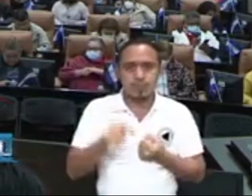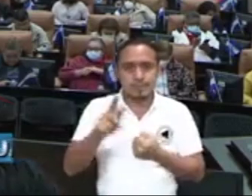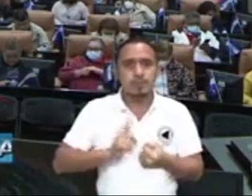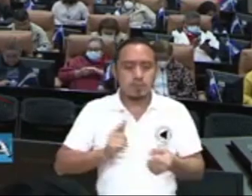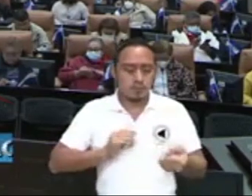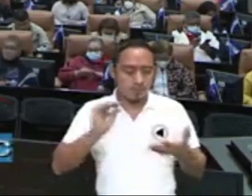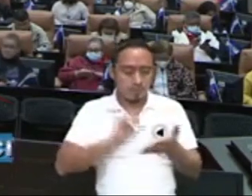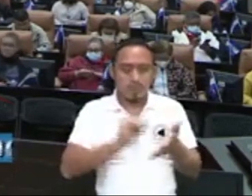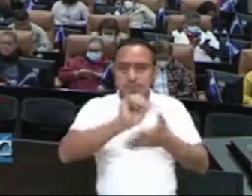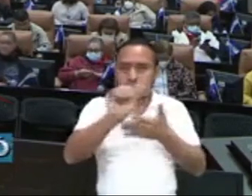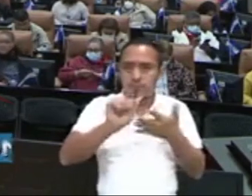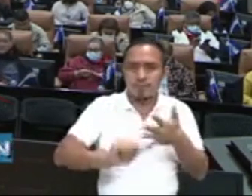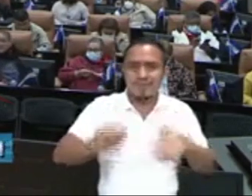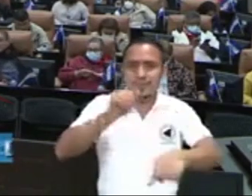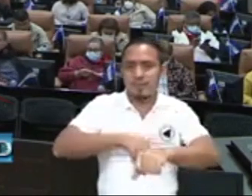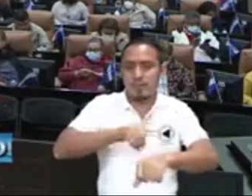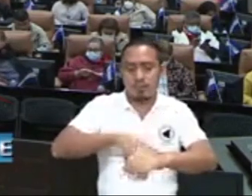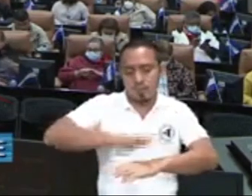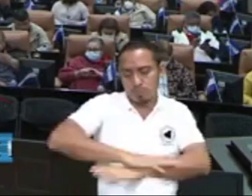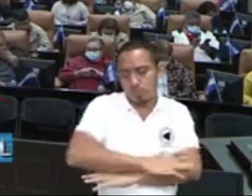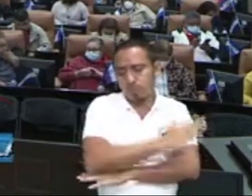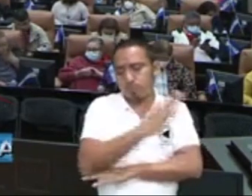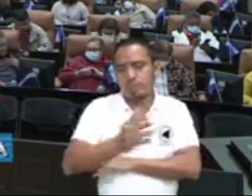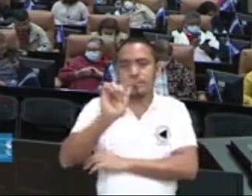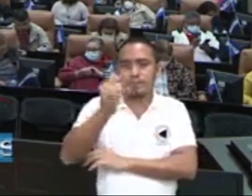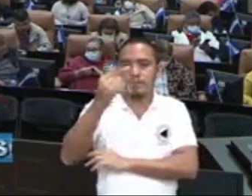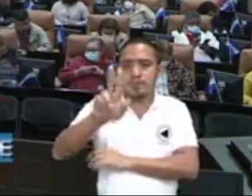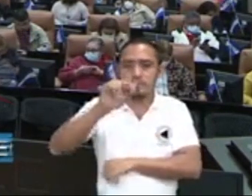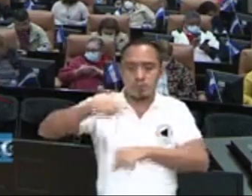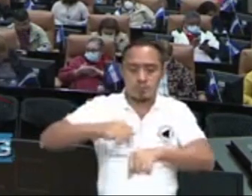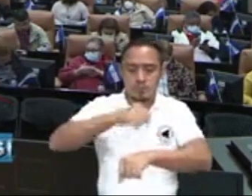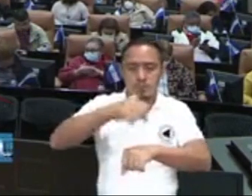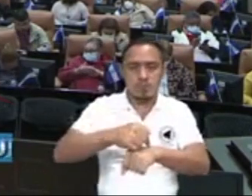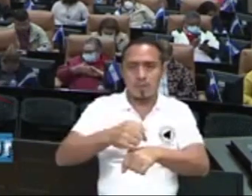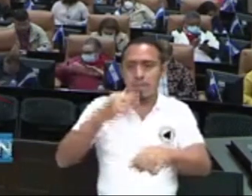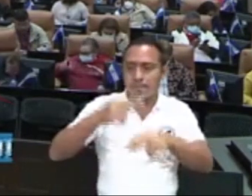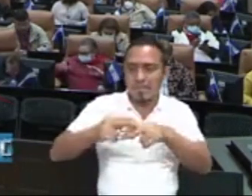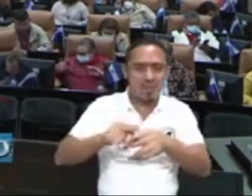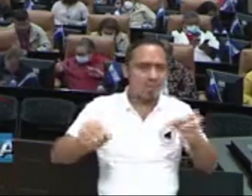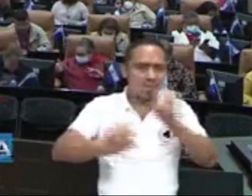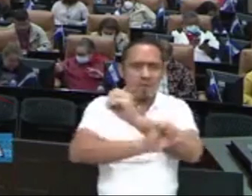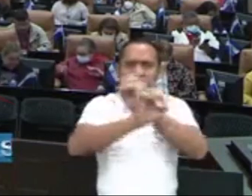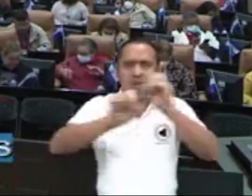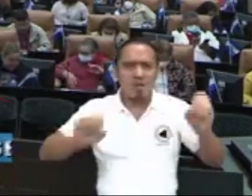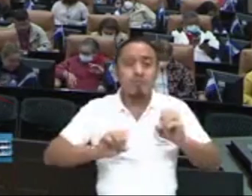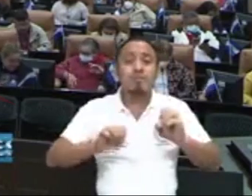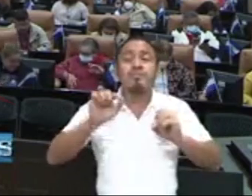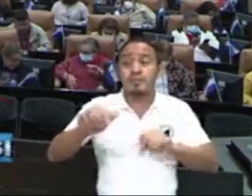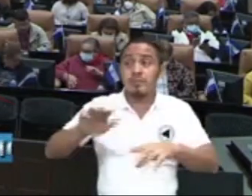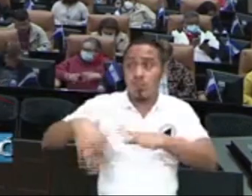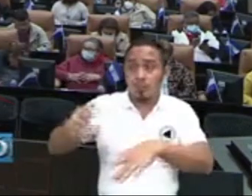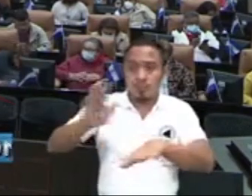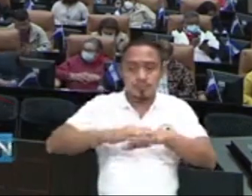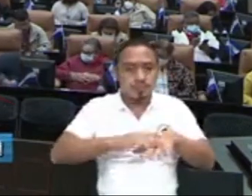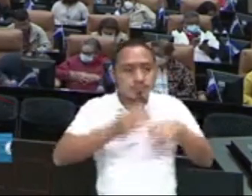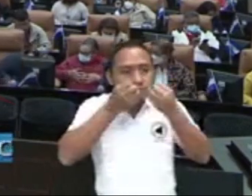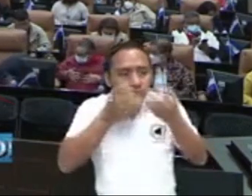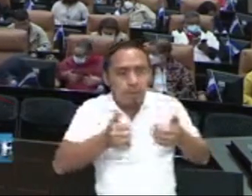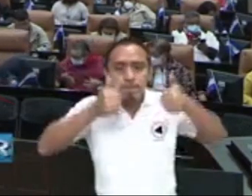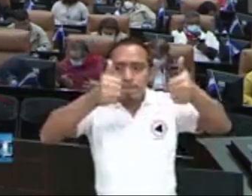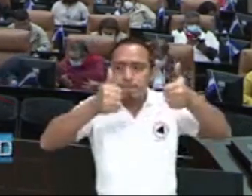en este artículo en un plazo no mayor de 72 horas sin costo alguno, poniendo en conocimiento